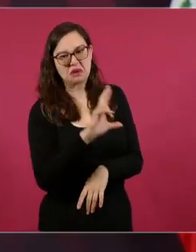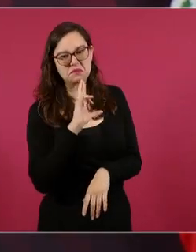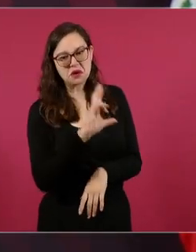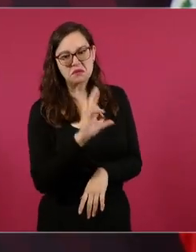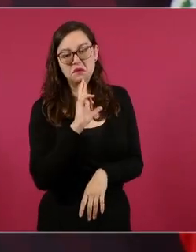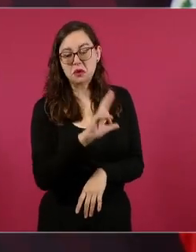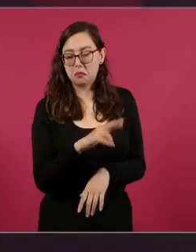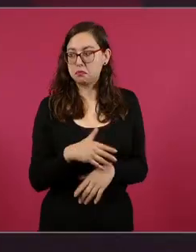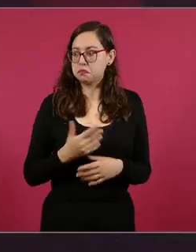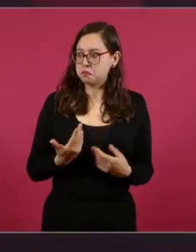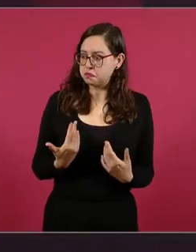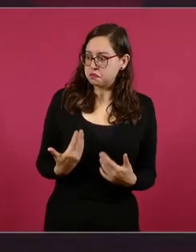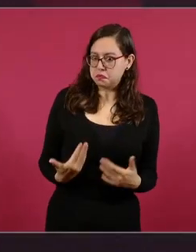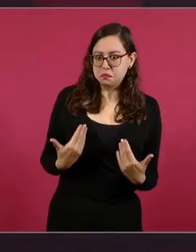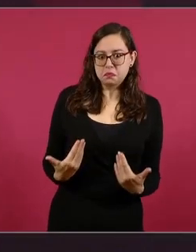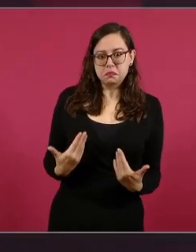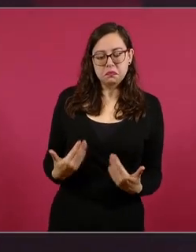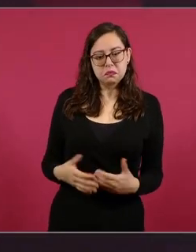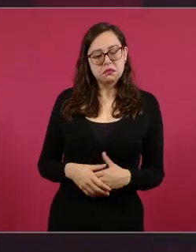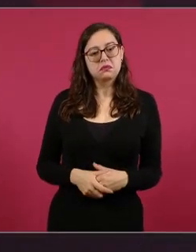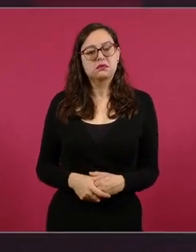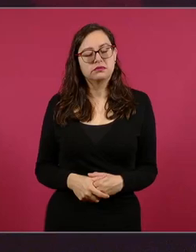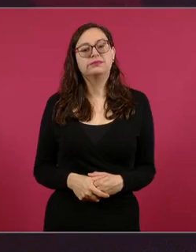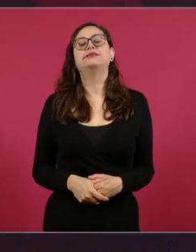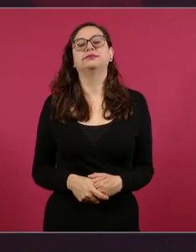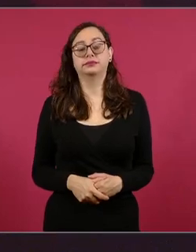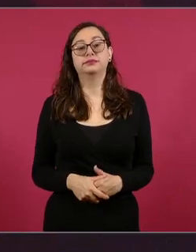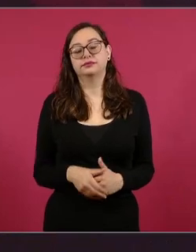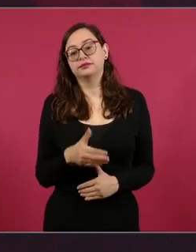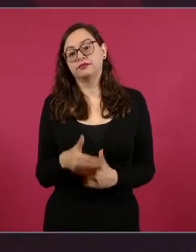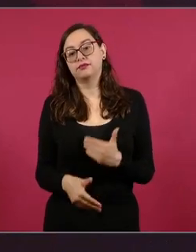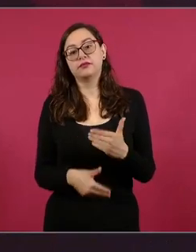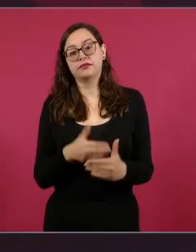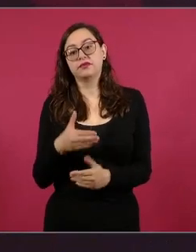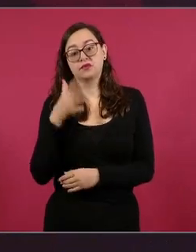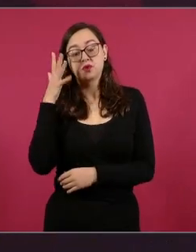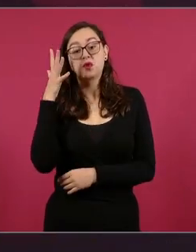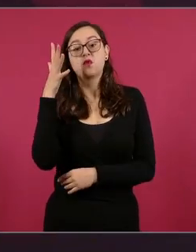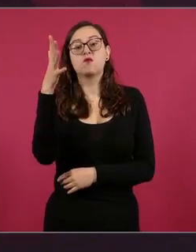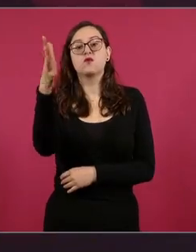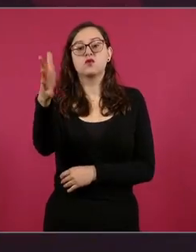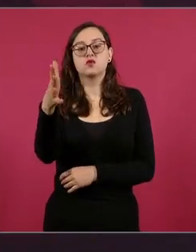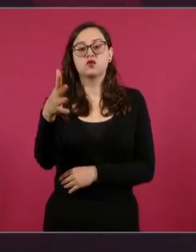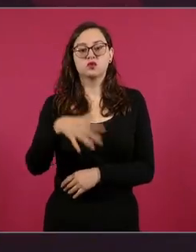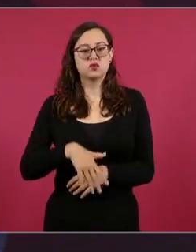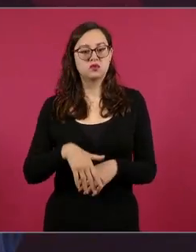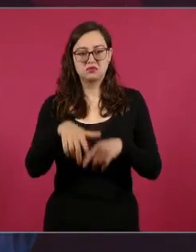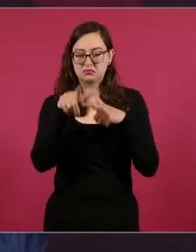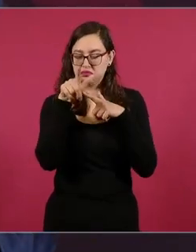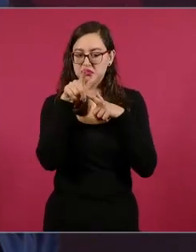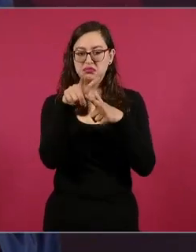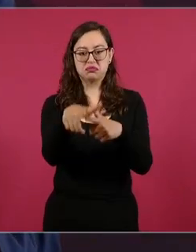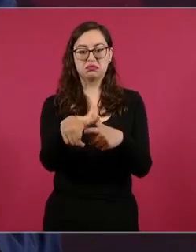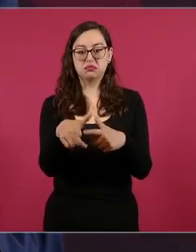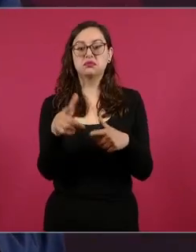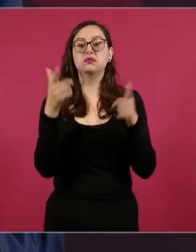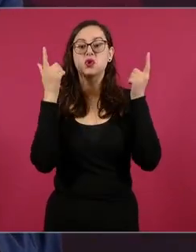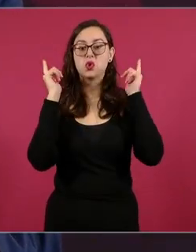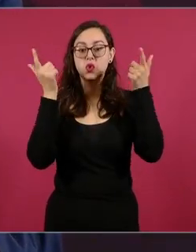Entonces, vamos bien, y yo espero que hacia adelante, ¿no?, se siga con